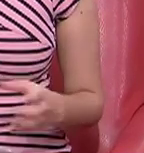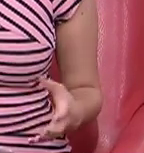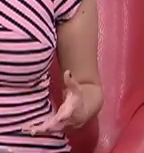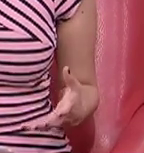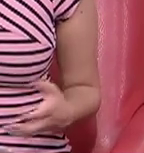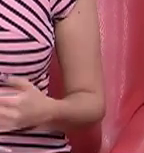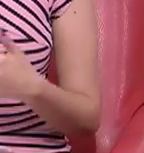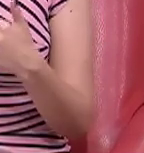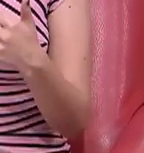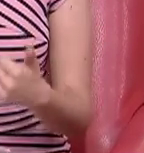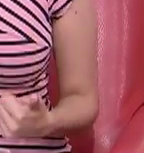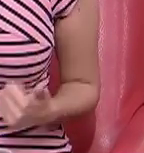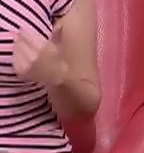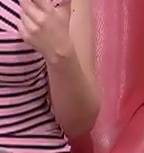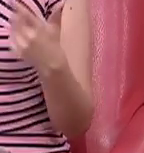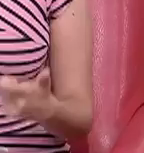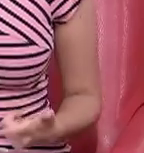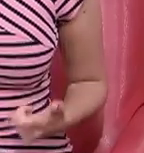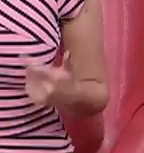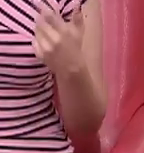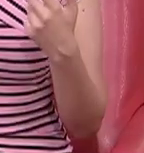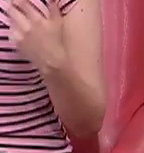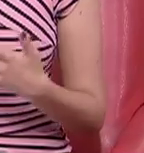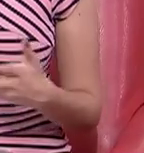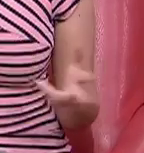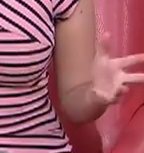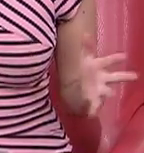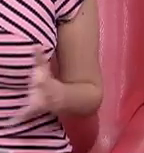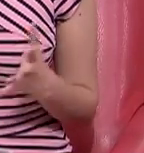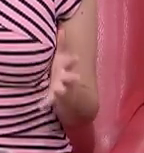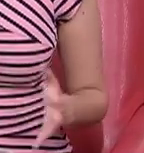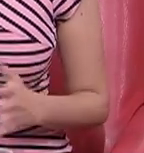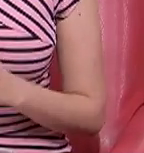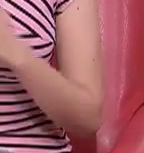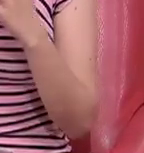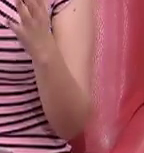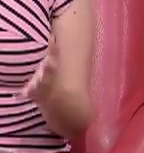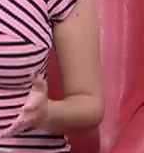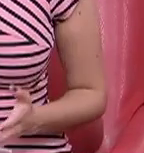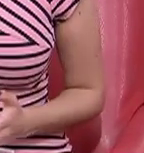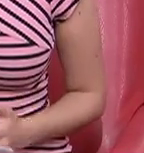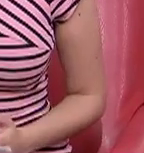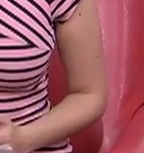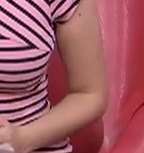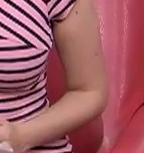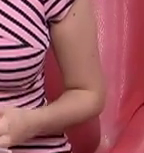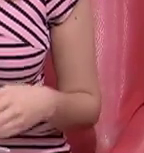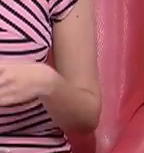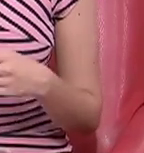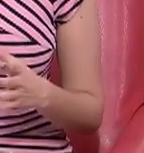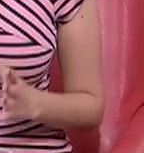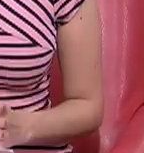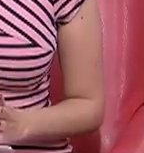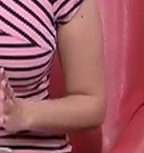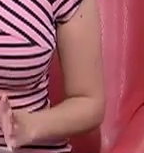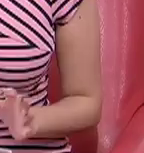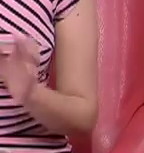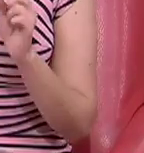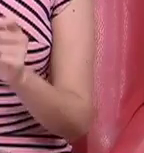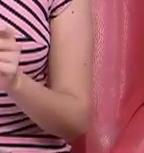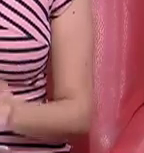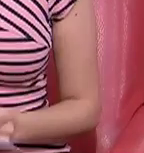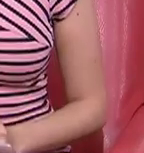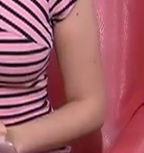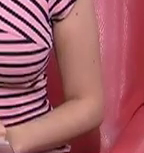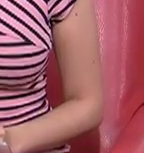a través de todo lo que hacemos, shares, likes, etcétera, comentarios, conversaciones a través de Messenger y mucho más. Esta